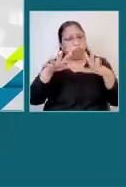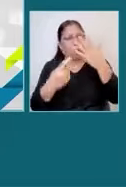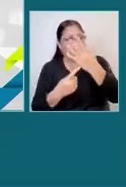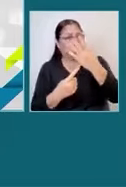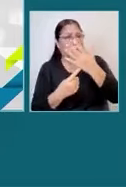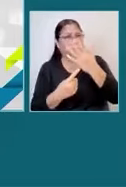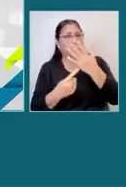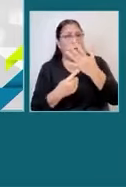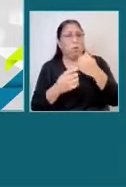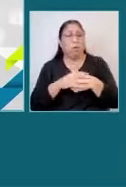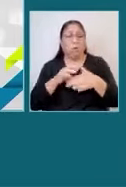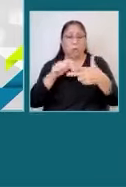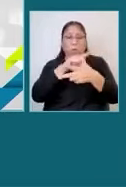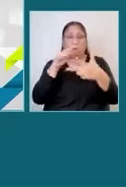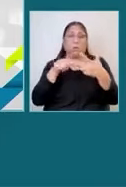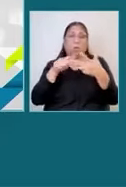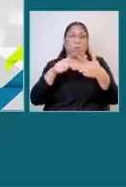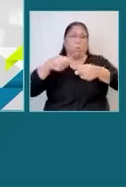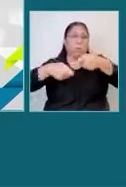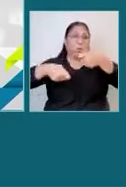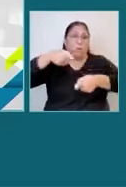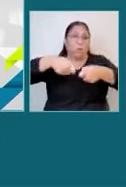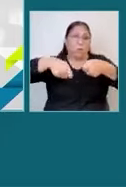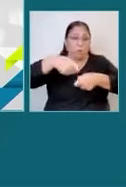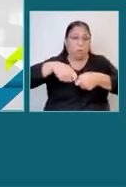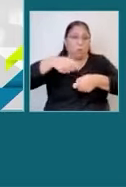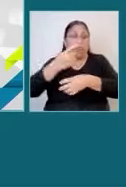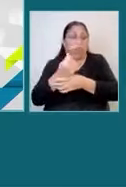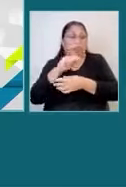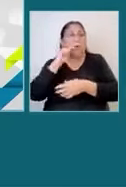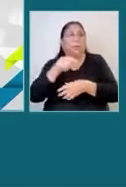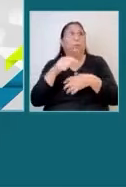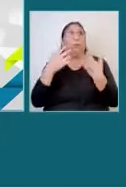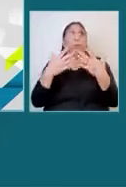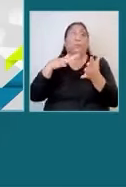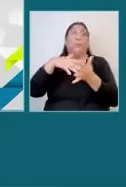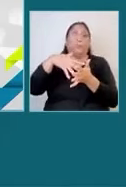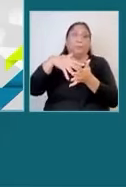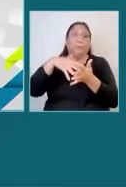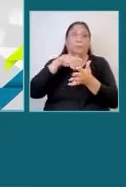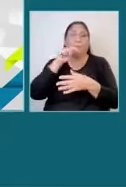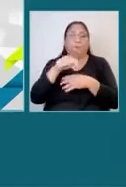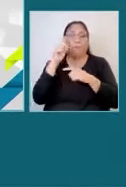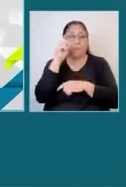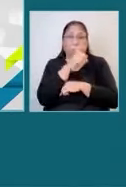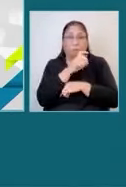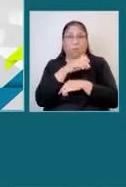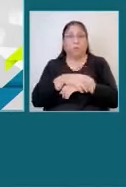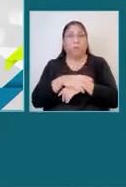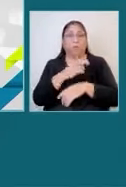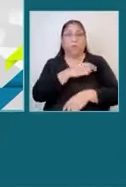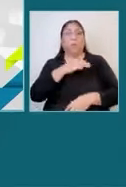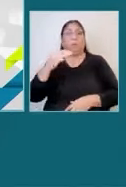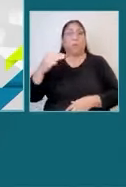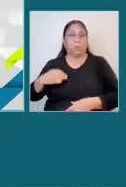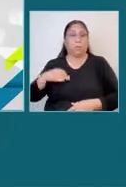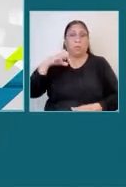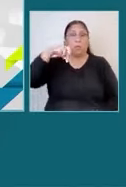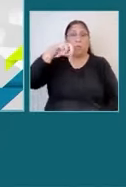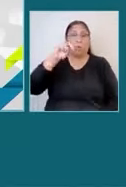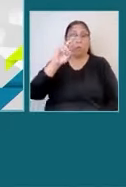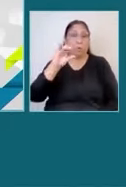otros. Y por último, el financiamiento es un aspecto crítico, ¿no? Desde el Ministerio de la Producción se